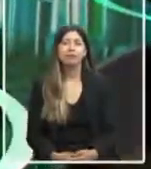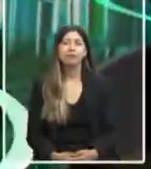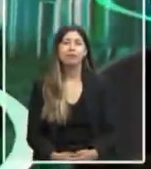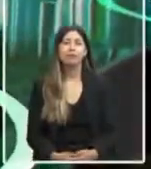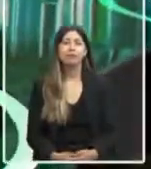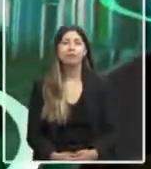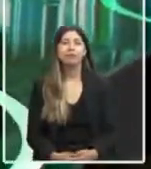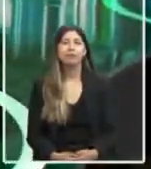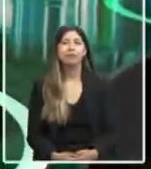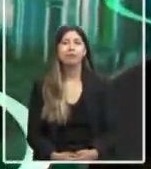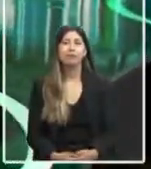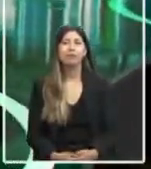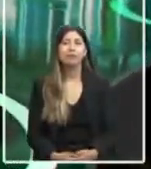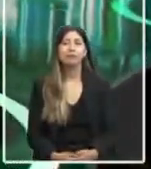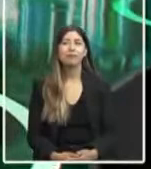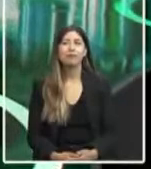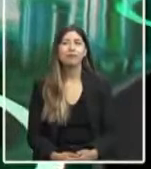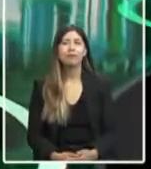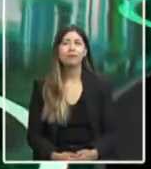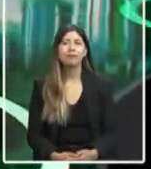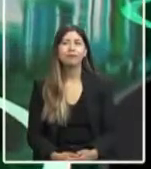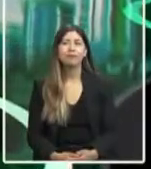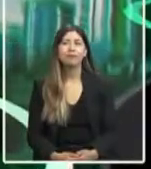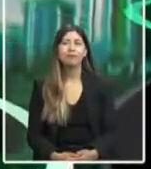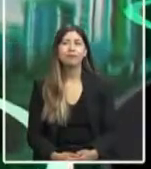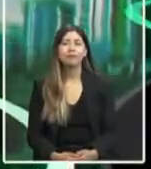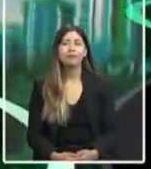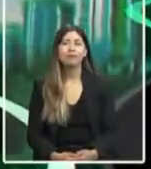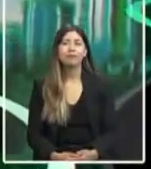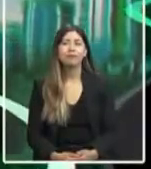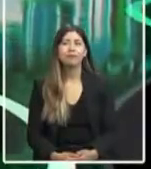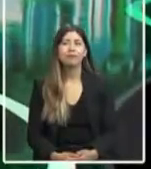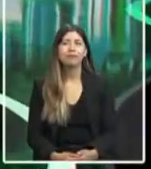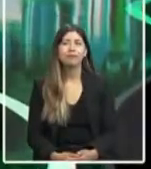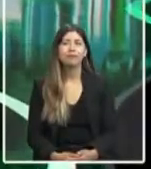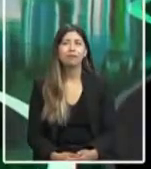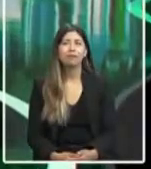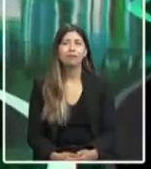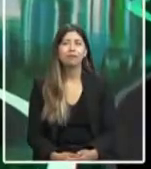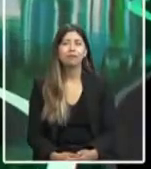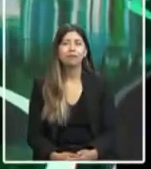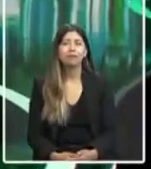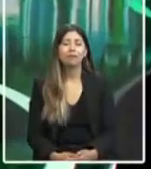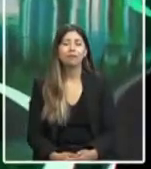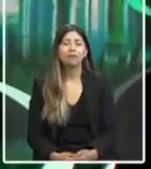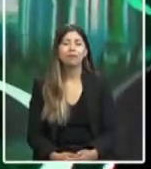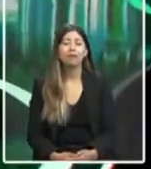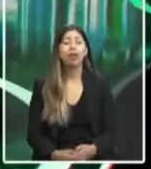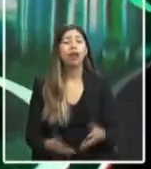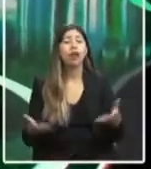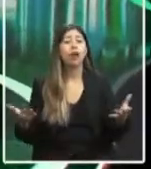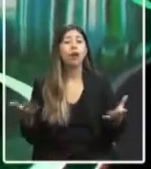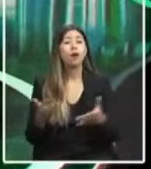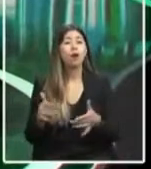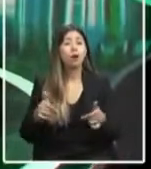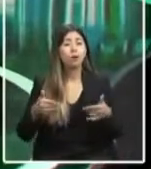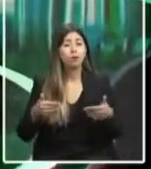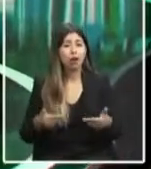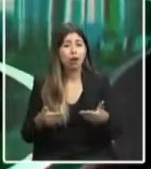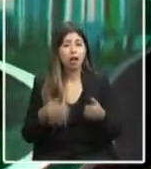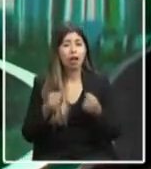humana, sus efectos también en el presente y cómo eventualmente podemos